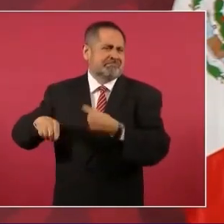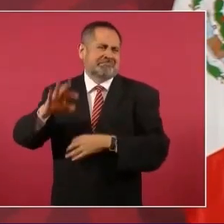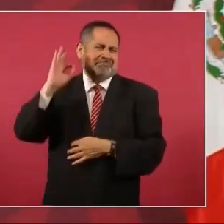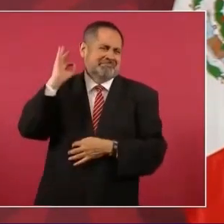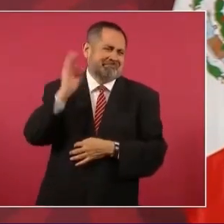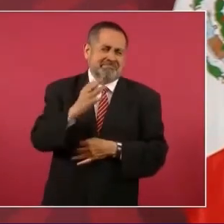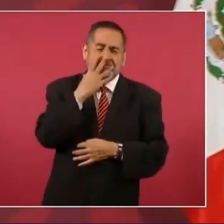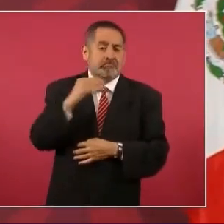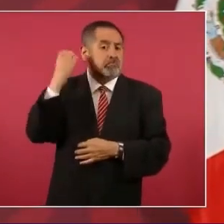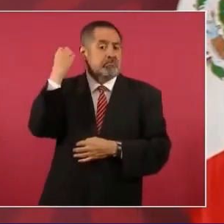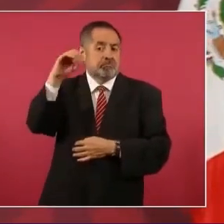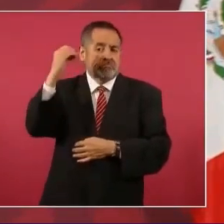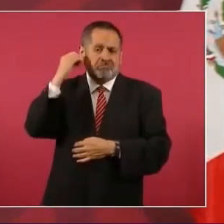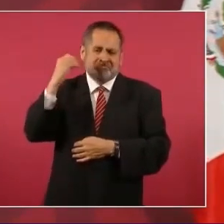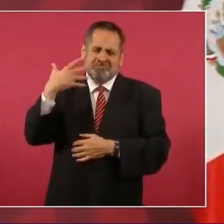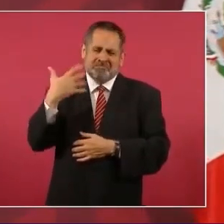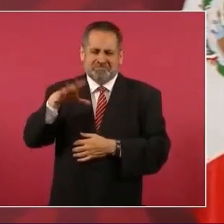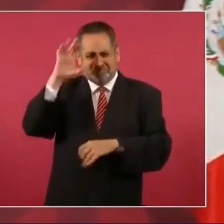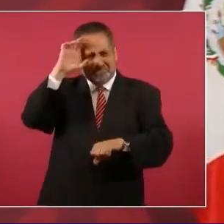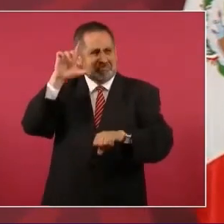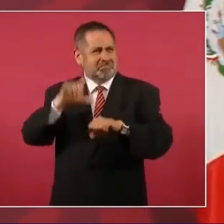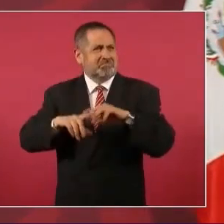más cultura en el mundo.